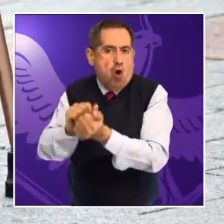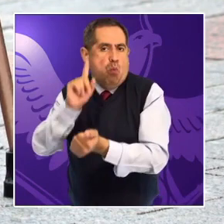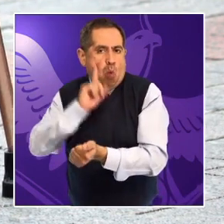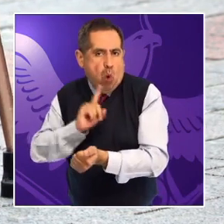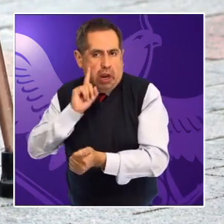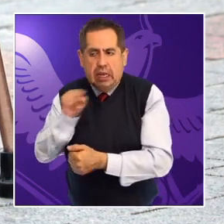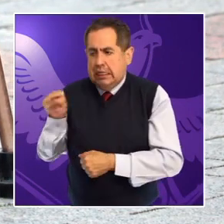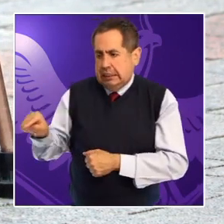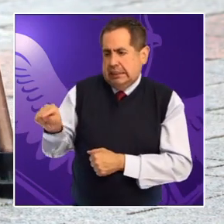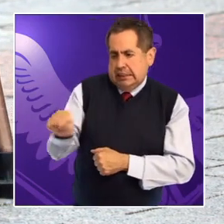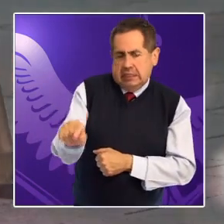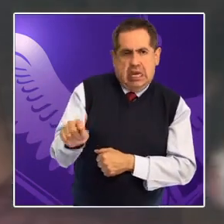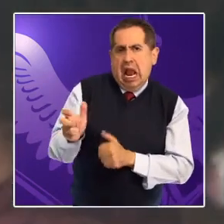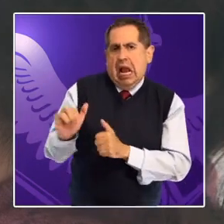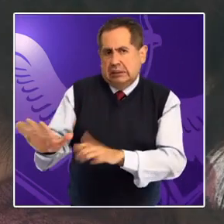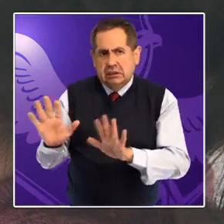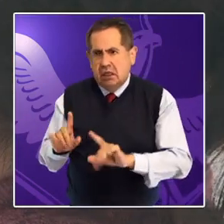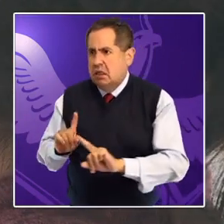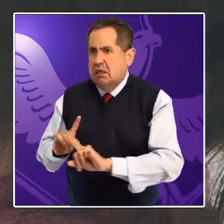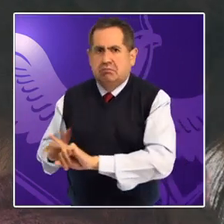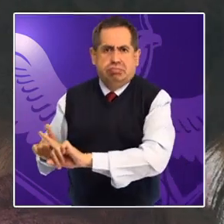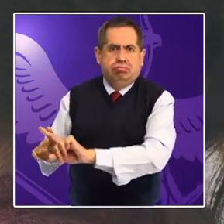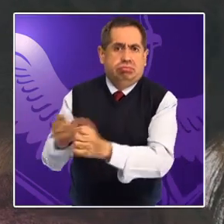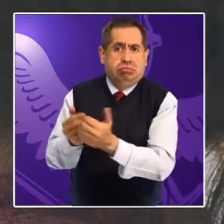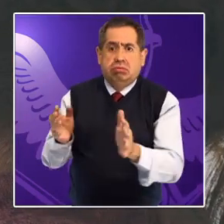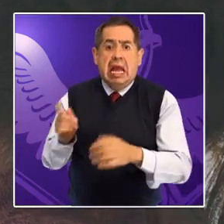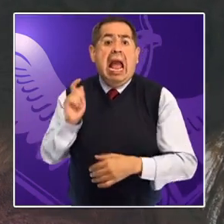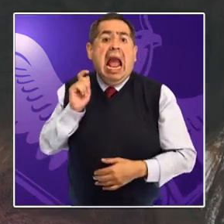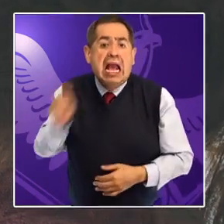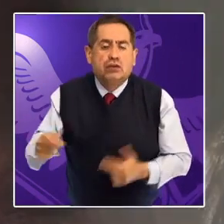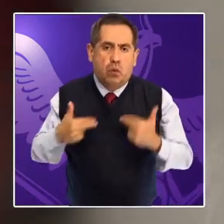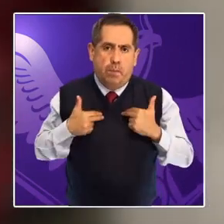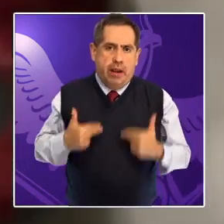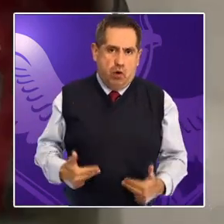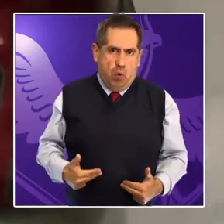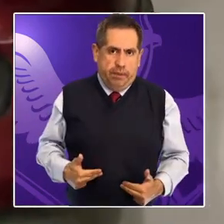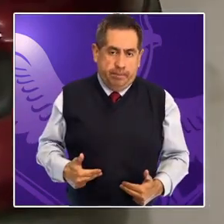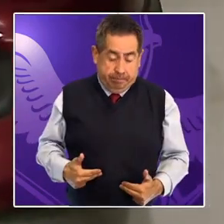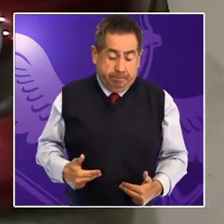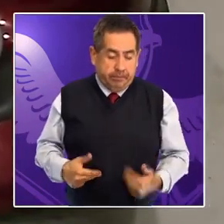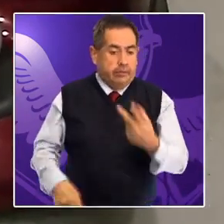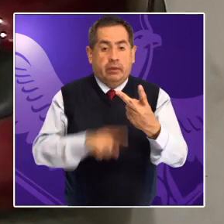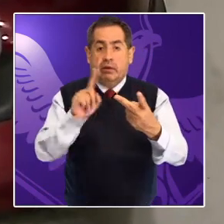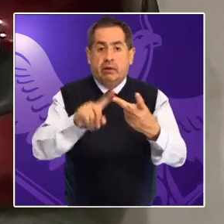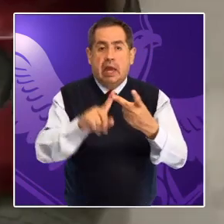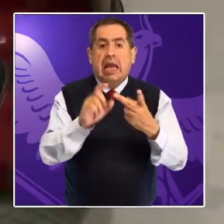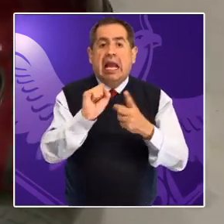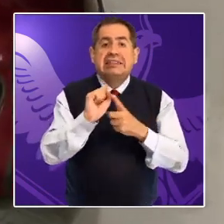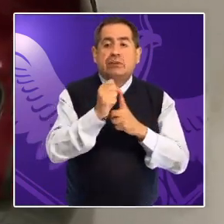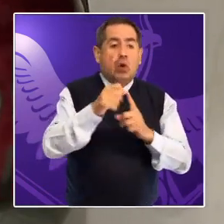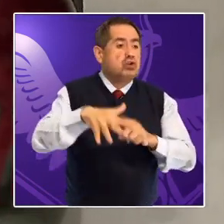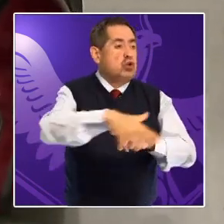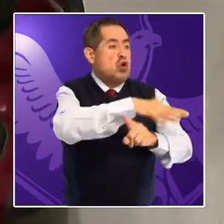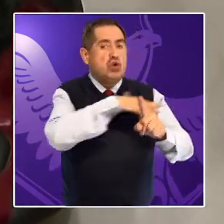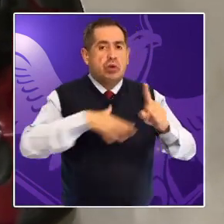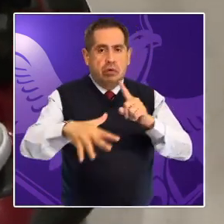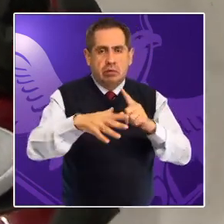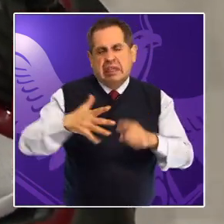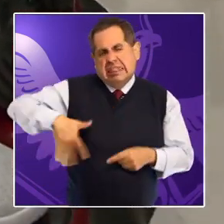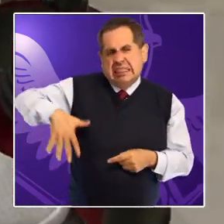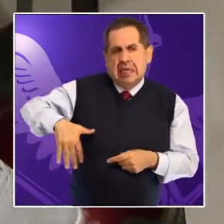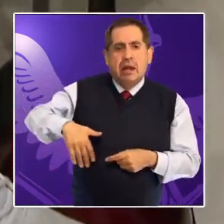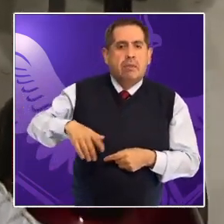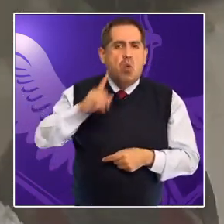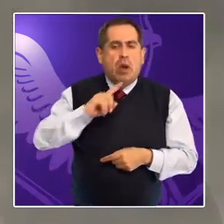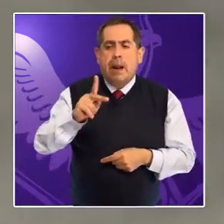discapacidad, estamos hablando de una diversidad humana. La dimensión de situación, que como bien ha apuntado Patricia